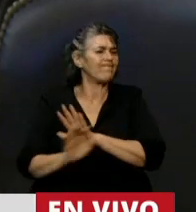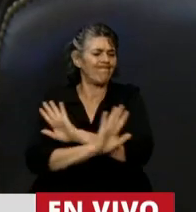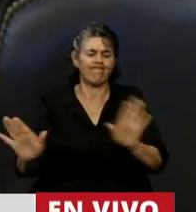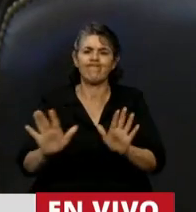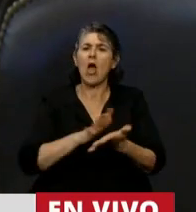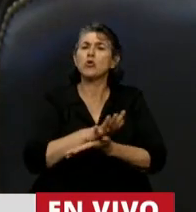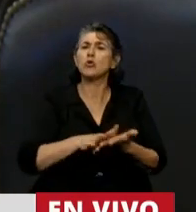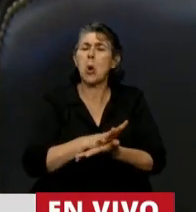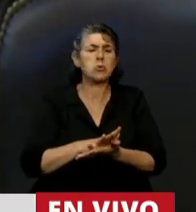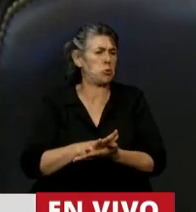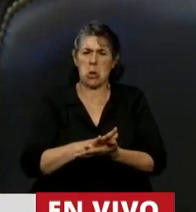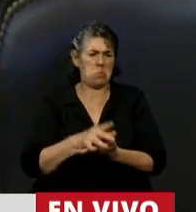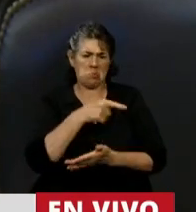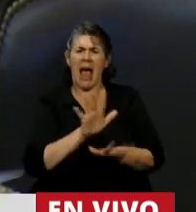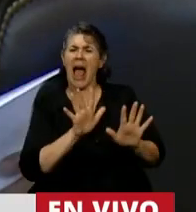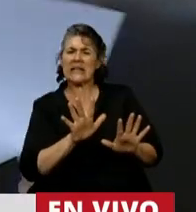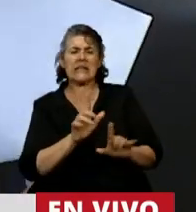solución a un problema.